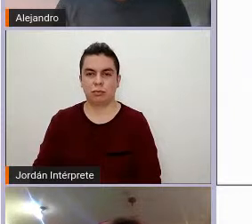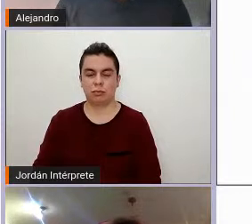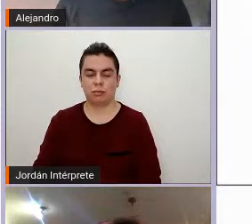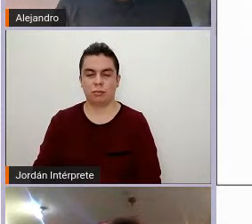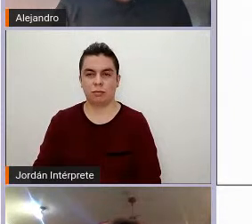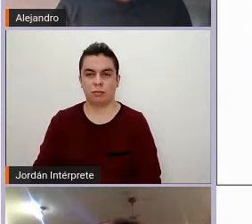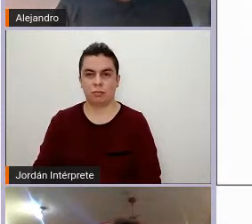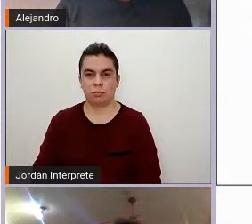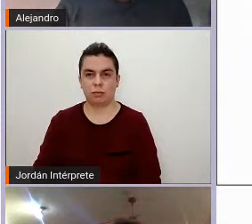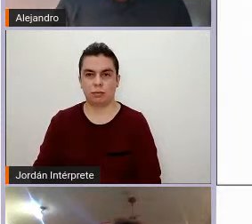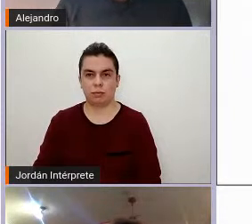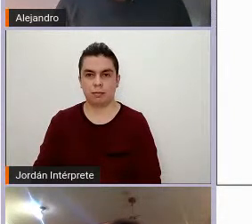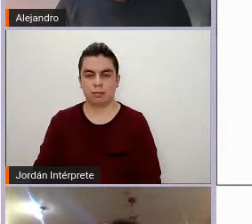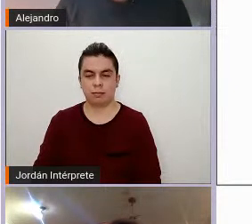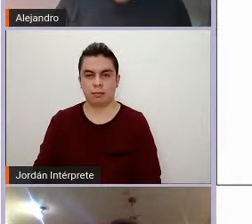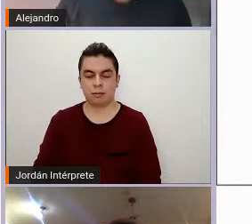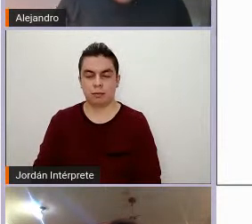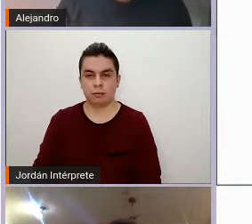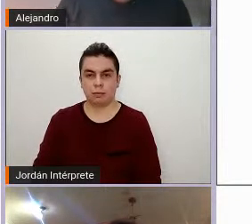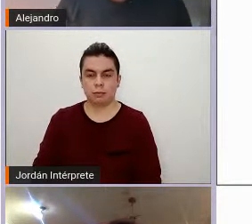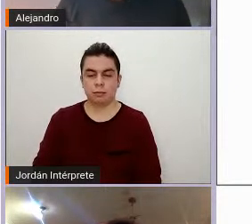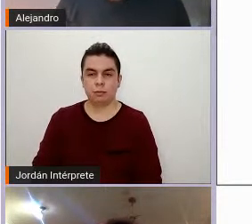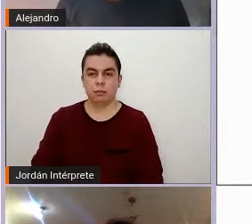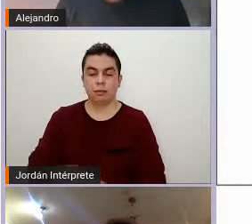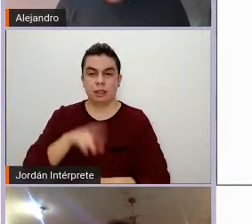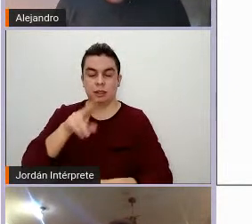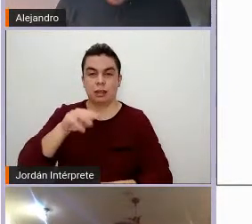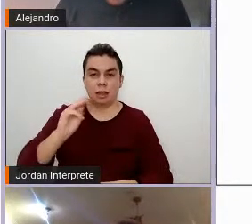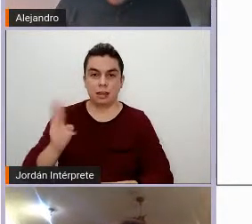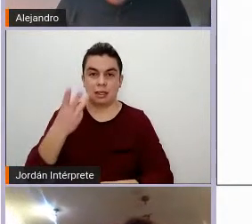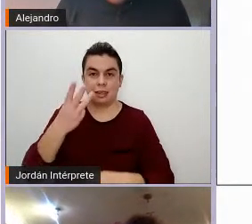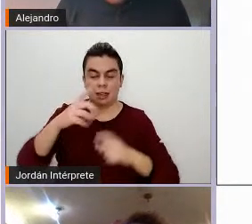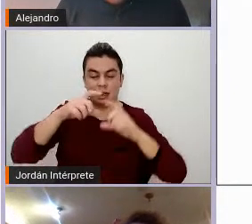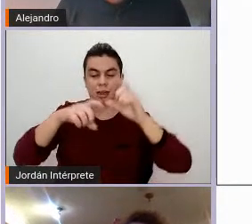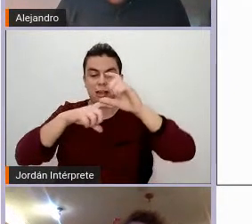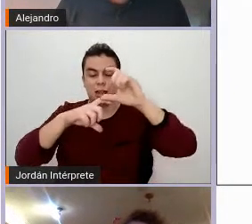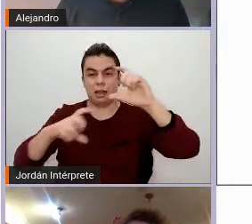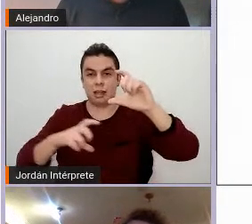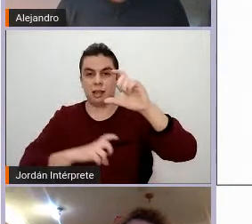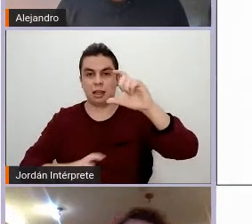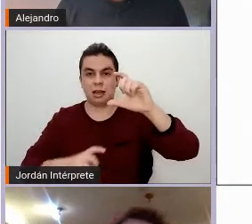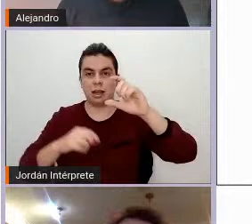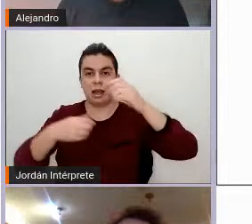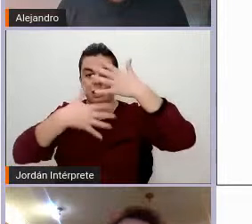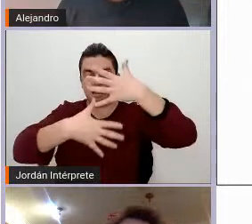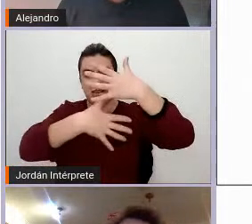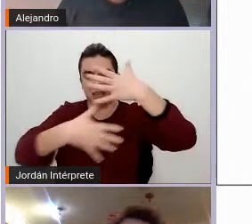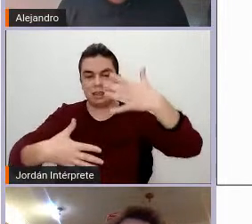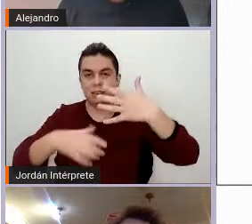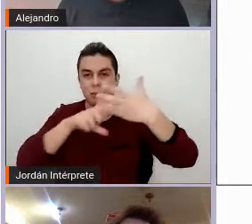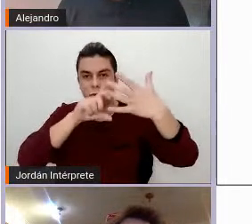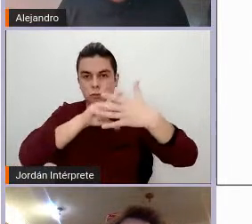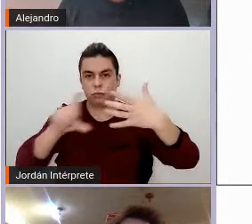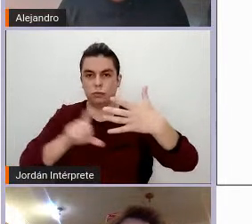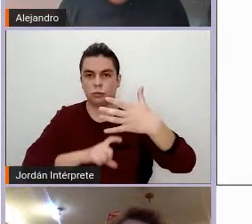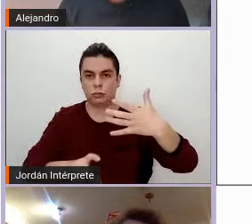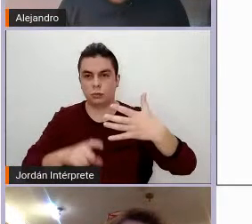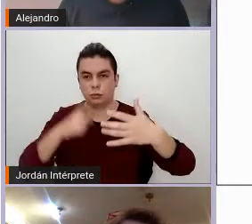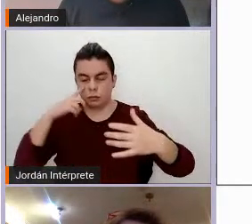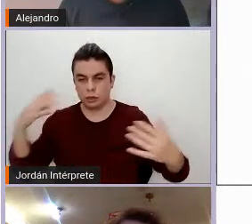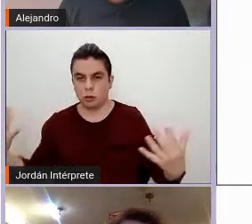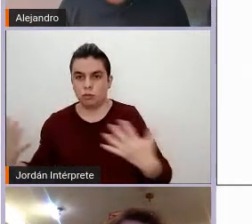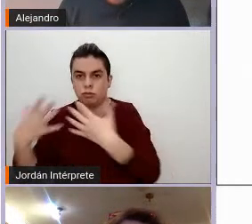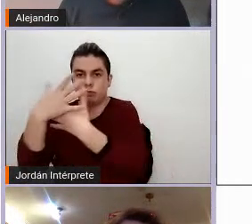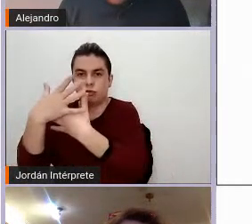Esta estrofa proviene de la tercera décima escrita por Violeta, la cual establece y codifica su obra interdisciplinaria, pero